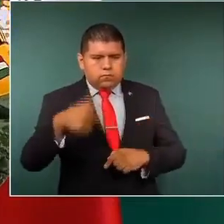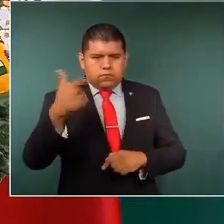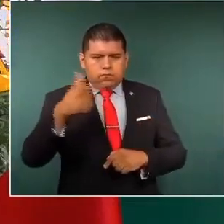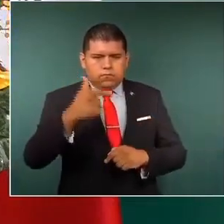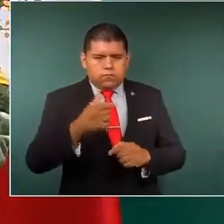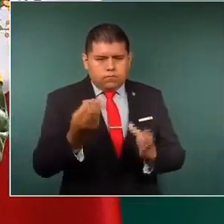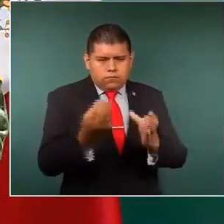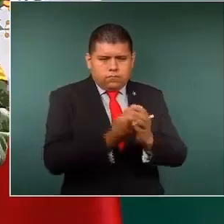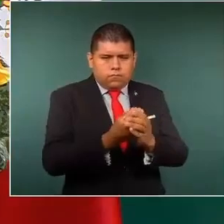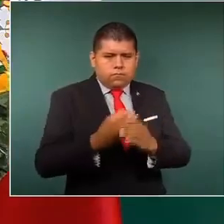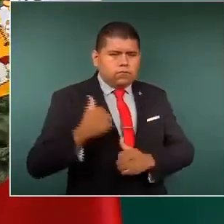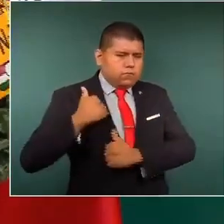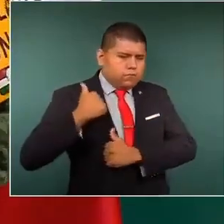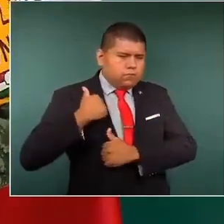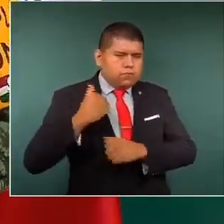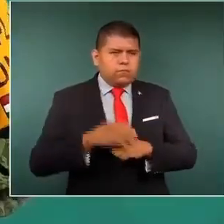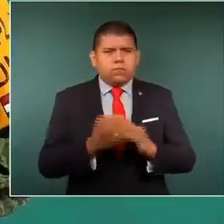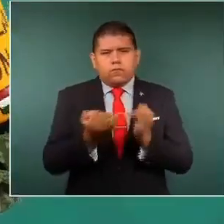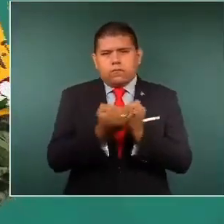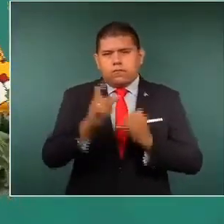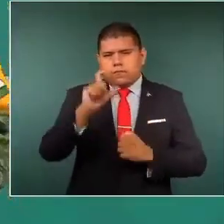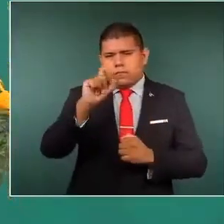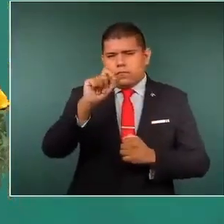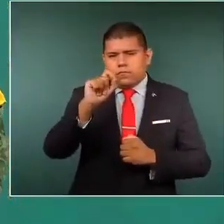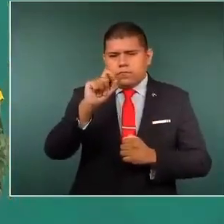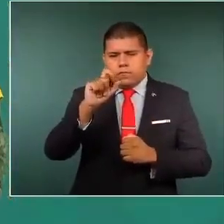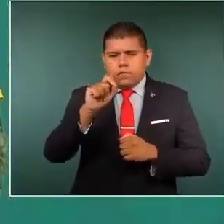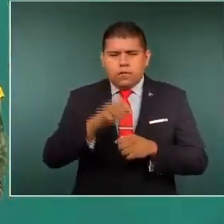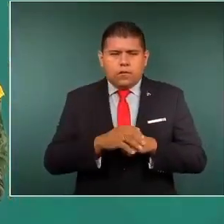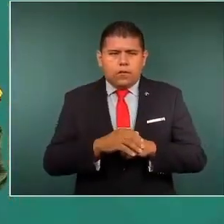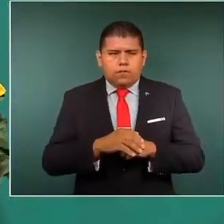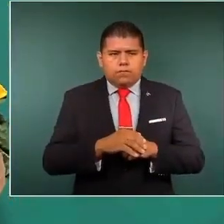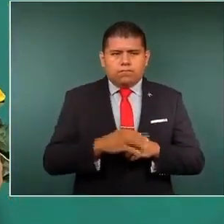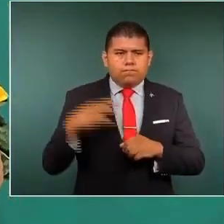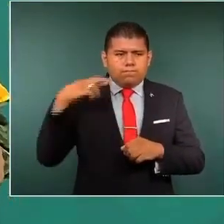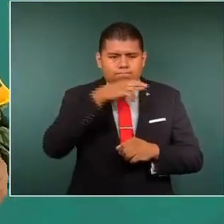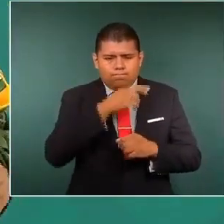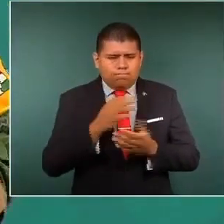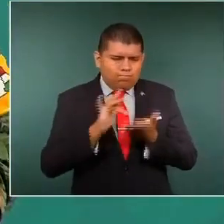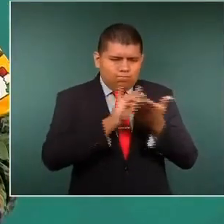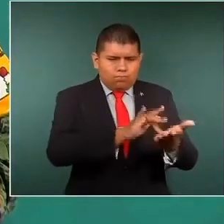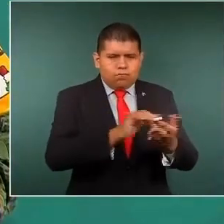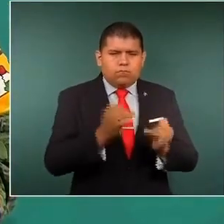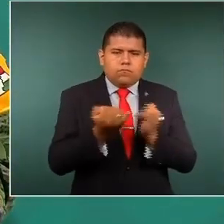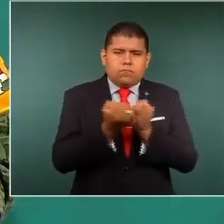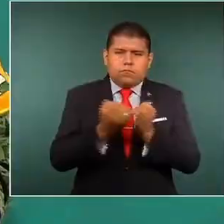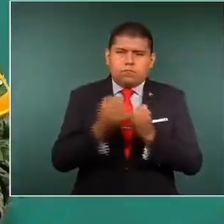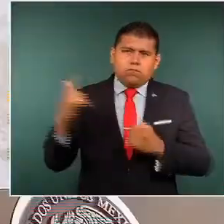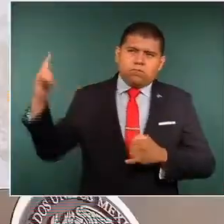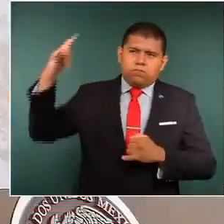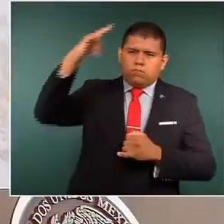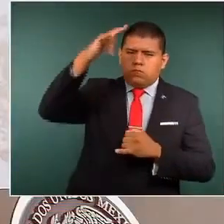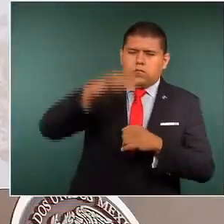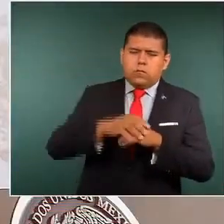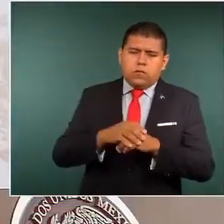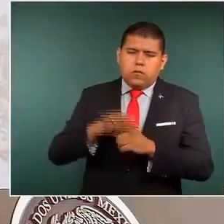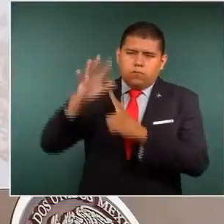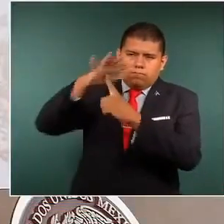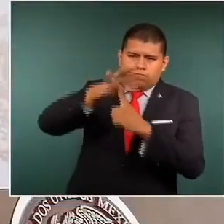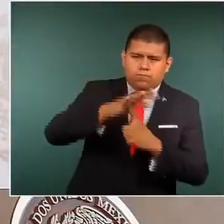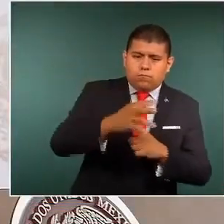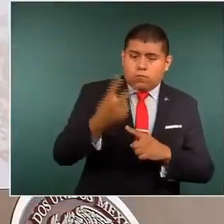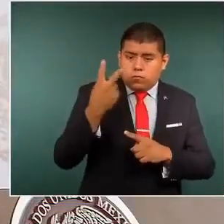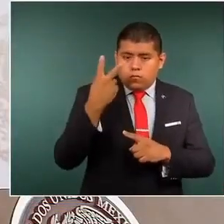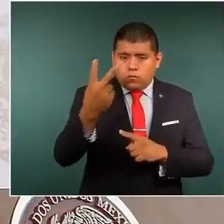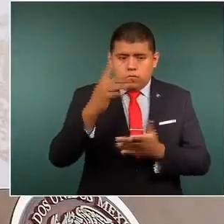militar y 20 elementos del grupo de respuesta a emergencias. Por parte de la Fuerza Aérea participan dos helicópteros Cougar